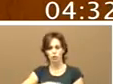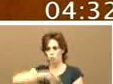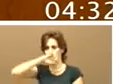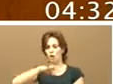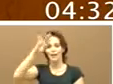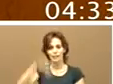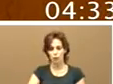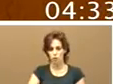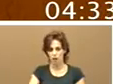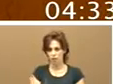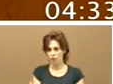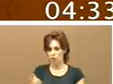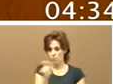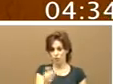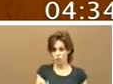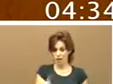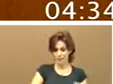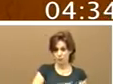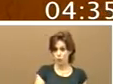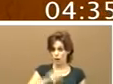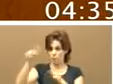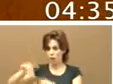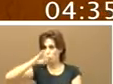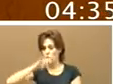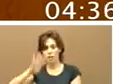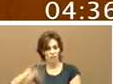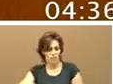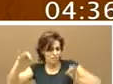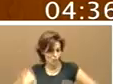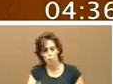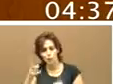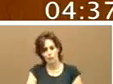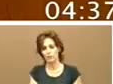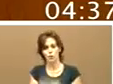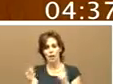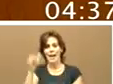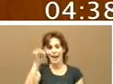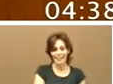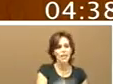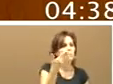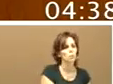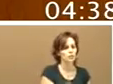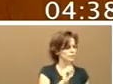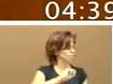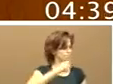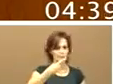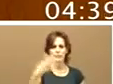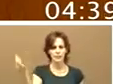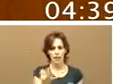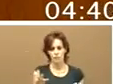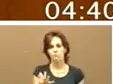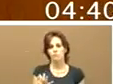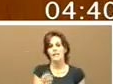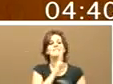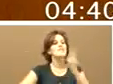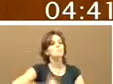luego, es el que tiene que prevalecer. Aquí no hay culpa de nadie, aquí lo importante es el gesto que hoy se ha tenido, desde luego, por parte de